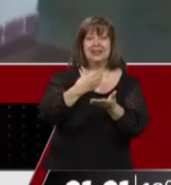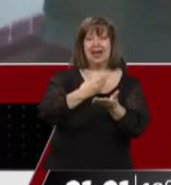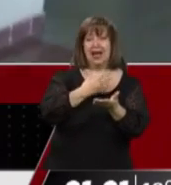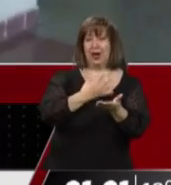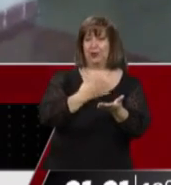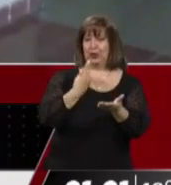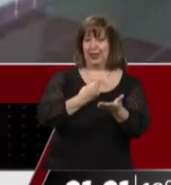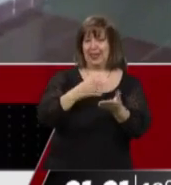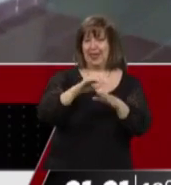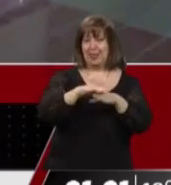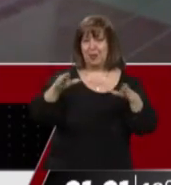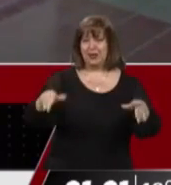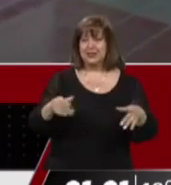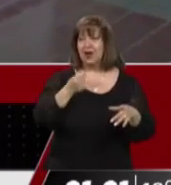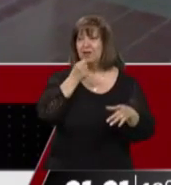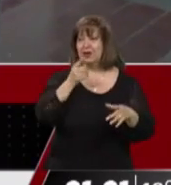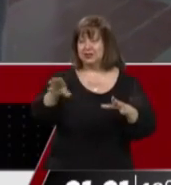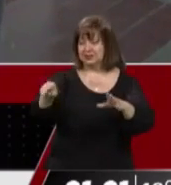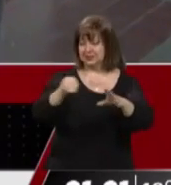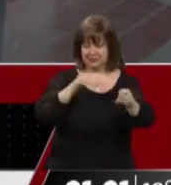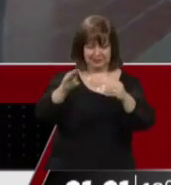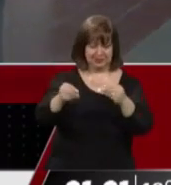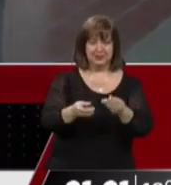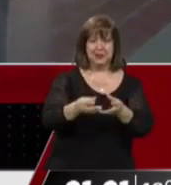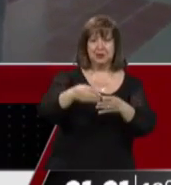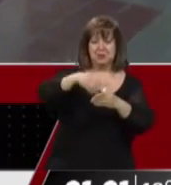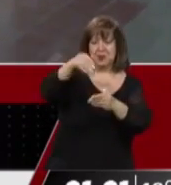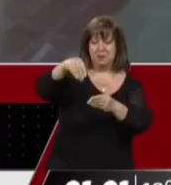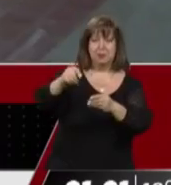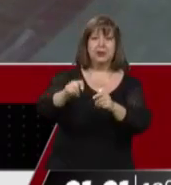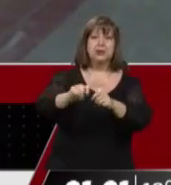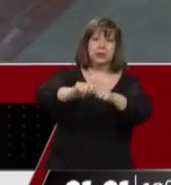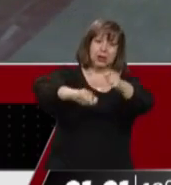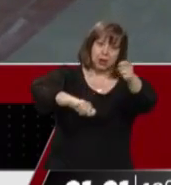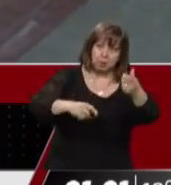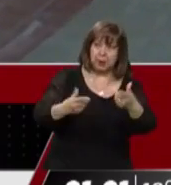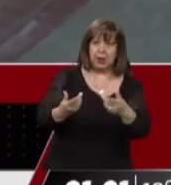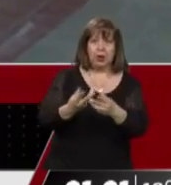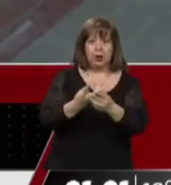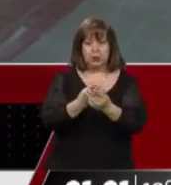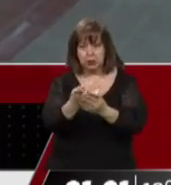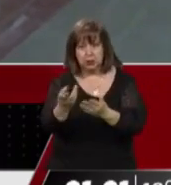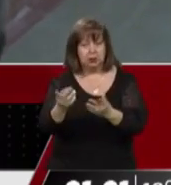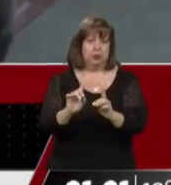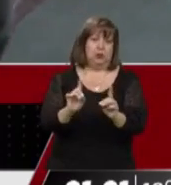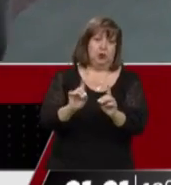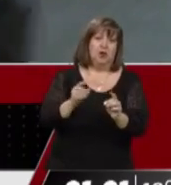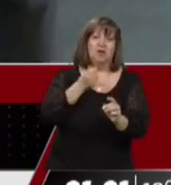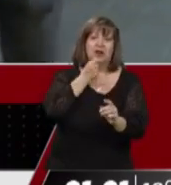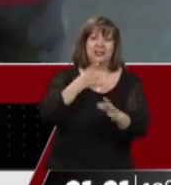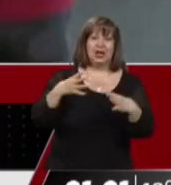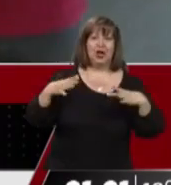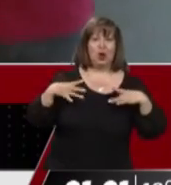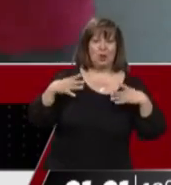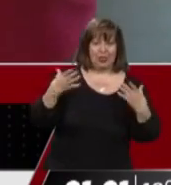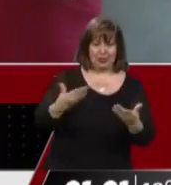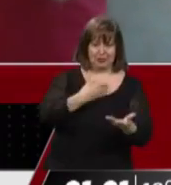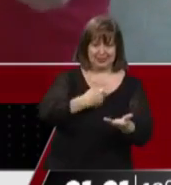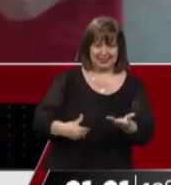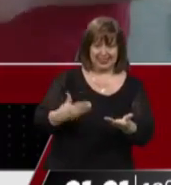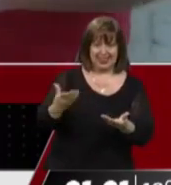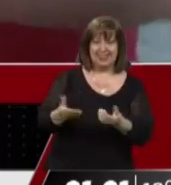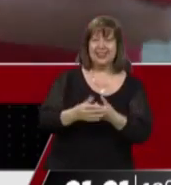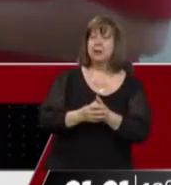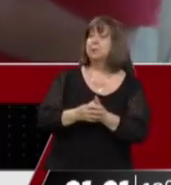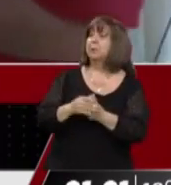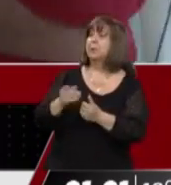a las autoridades de mesa que tienen que hacer el escrutinio el escrutinio perdón provisorio en el en las después de las 18 horas